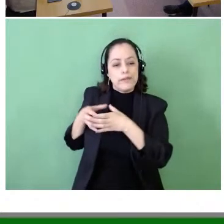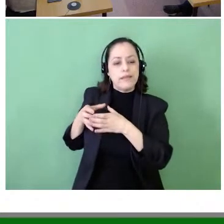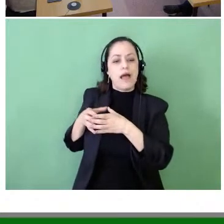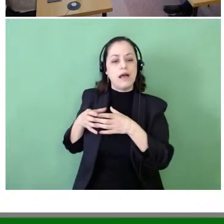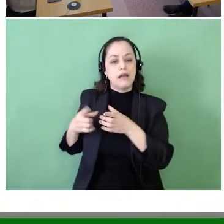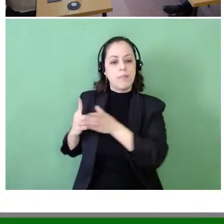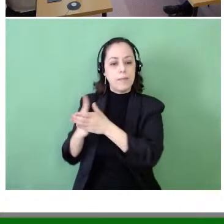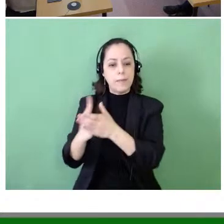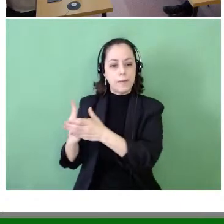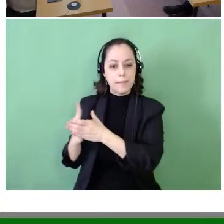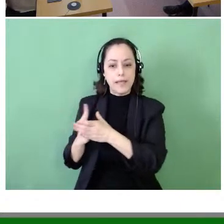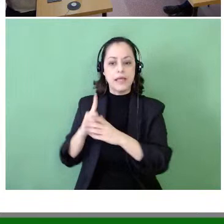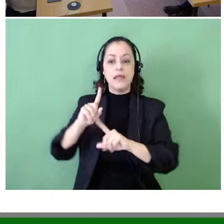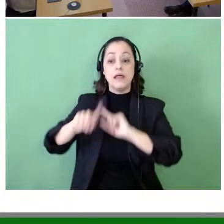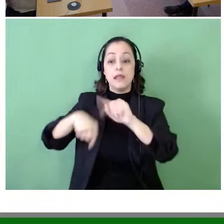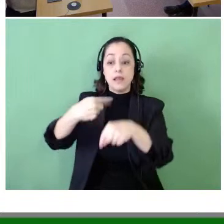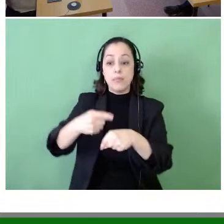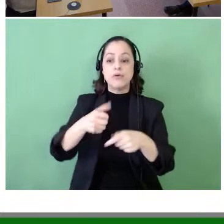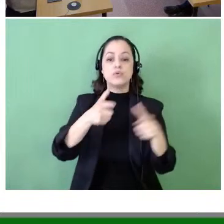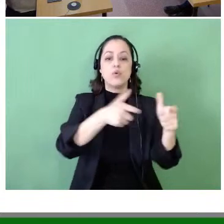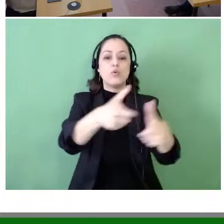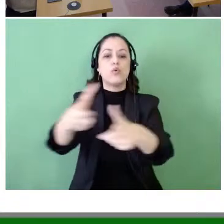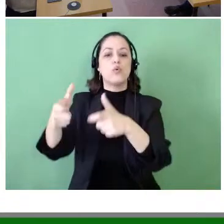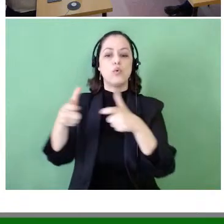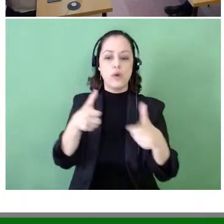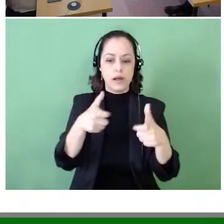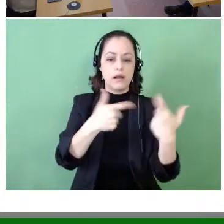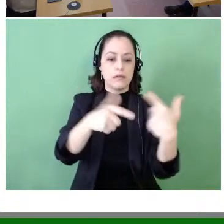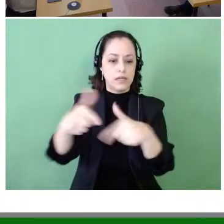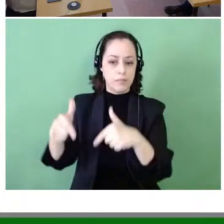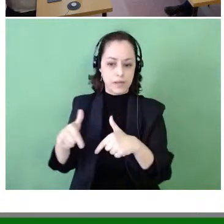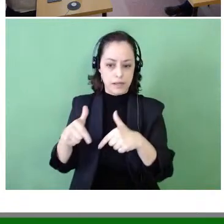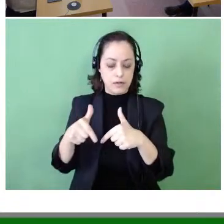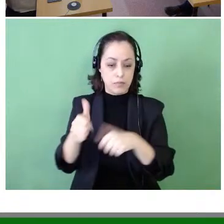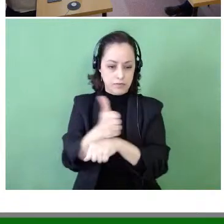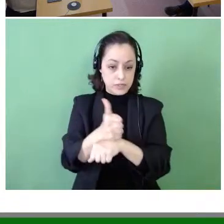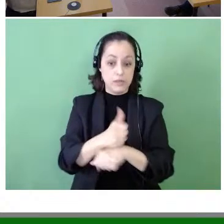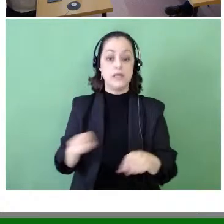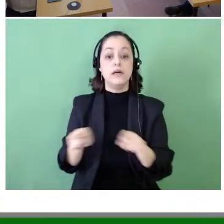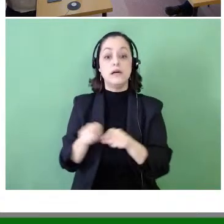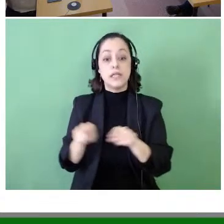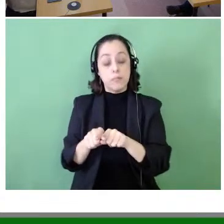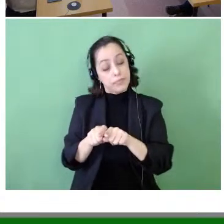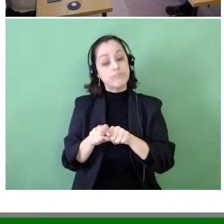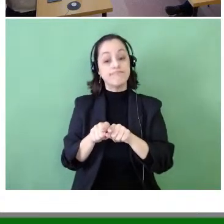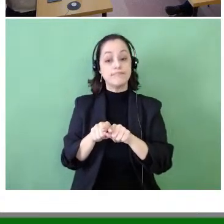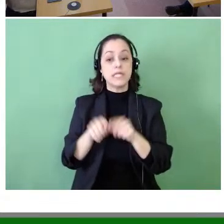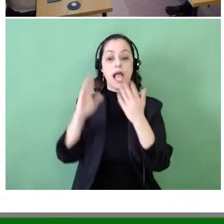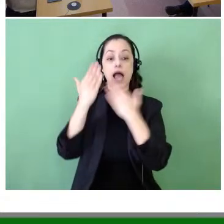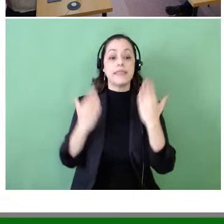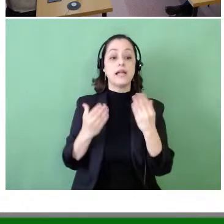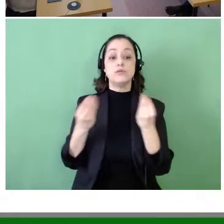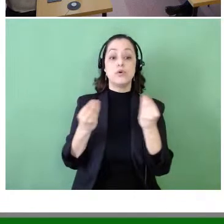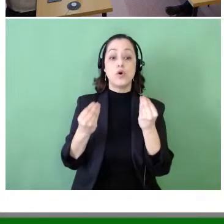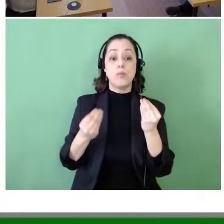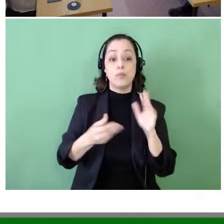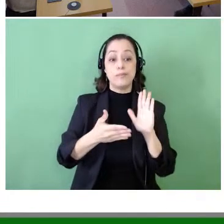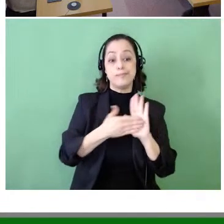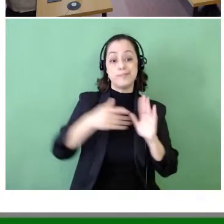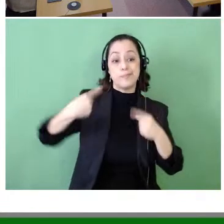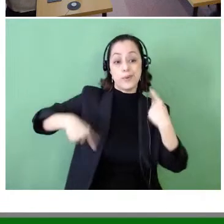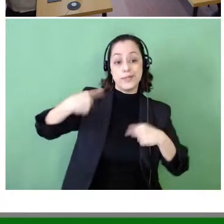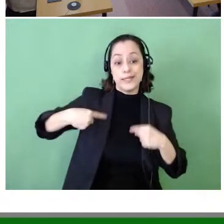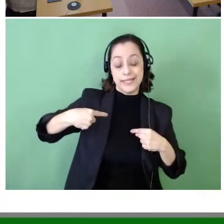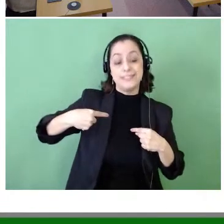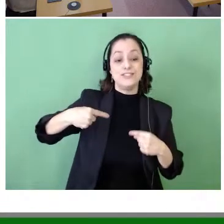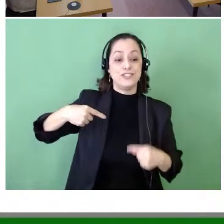ampliando en otros contextos. Y también hicimos un análisis de las políticas nacionales con una verticalización acerca del